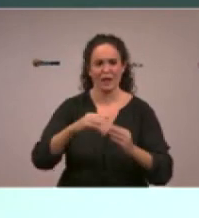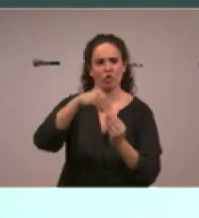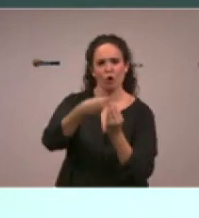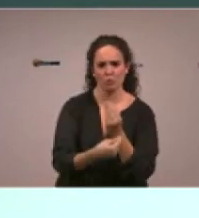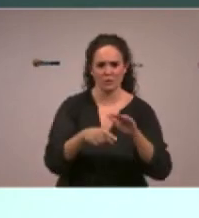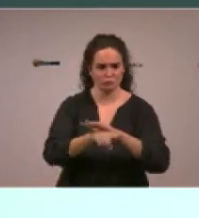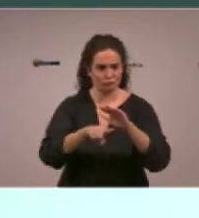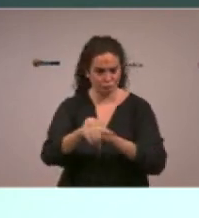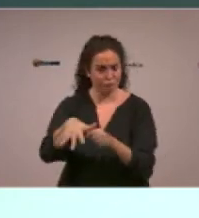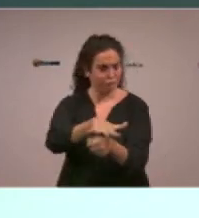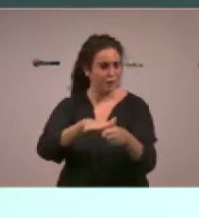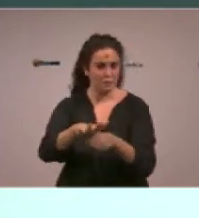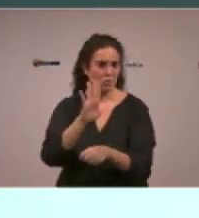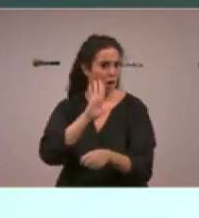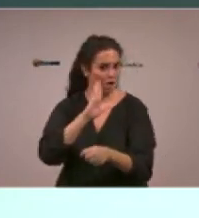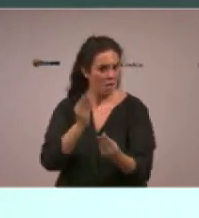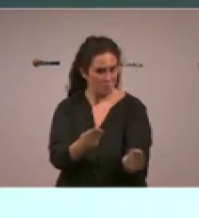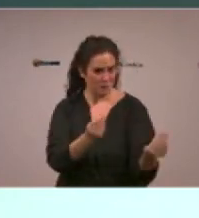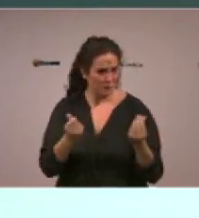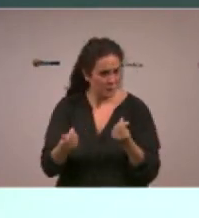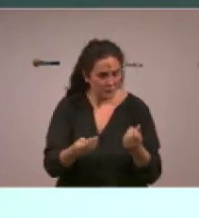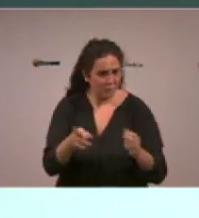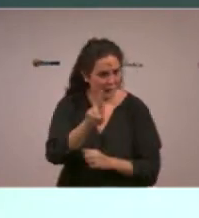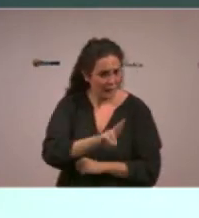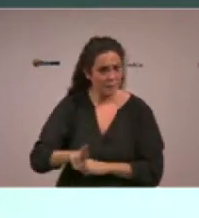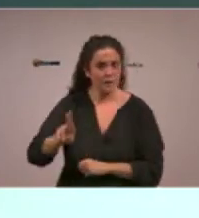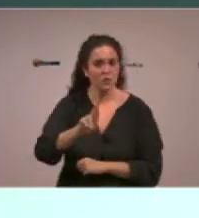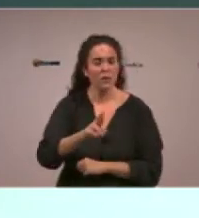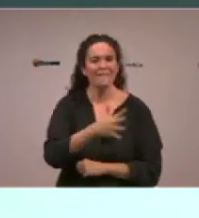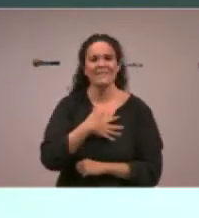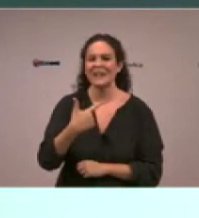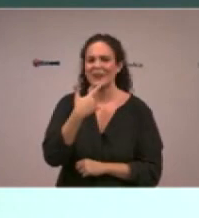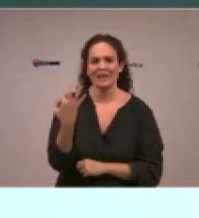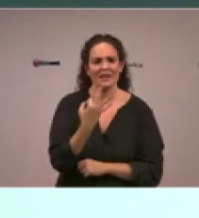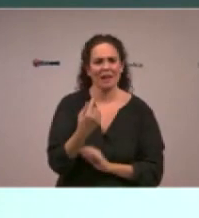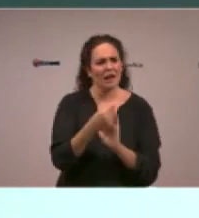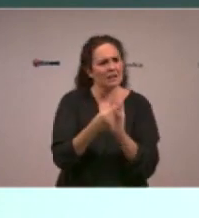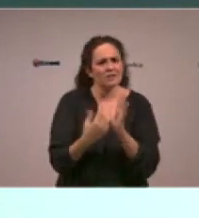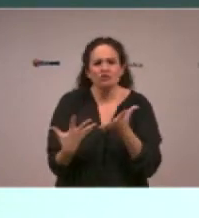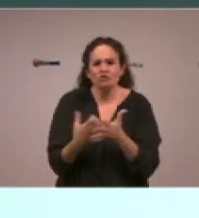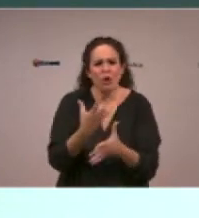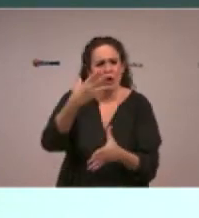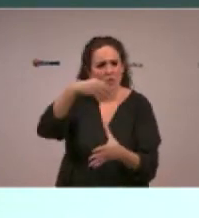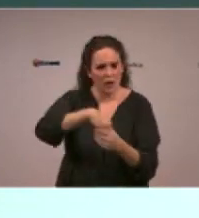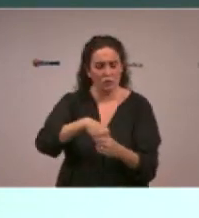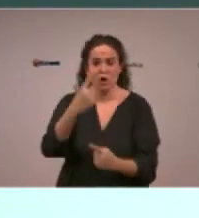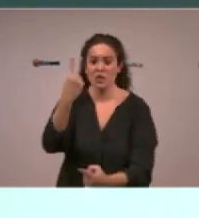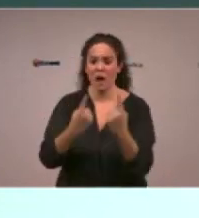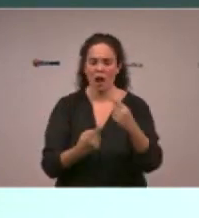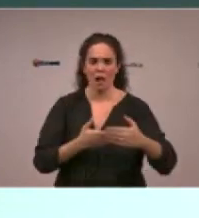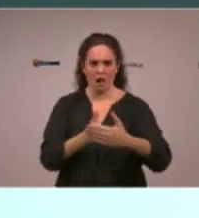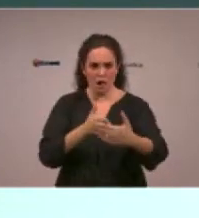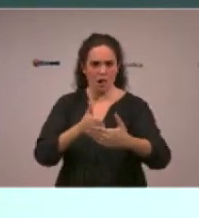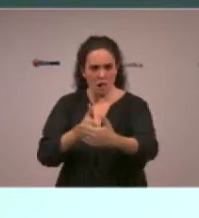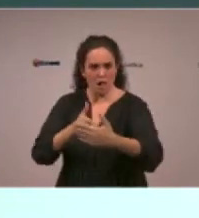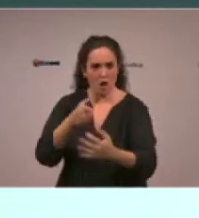normativa sectorial, tal como les comentaba previamente, integra todos los requisitos y elimina obstáculos jurídicos y administrativos